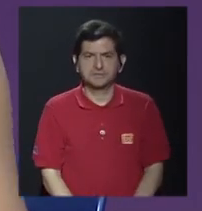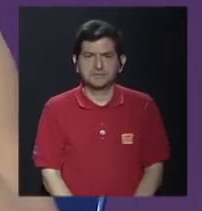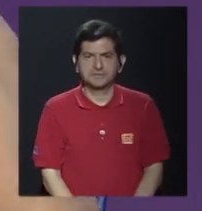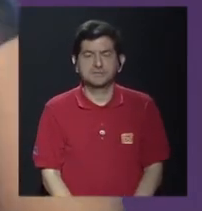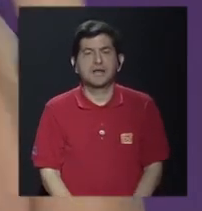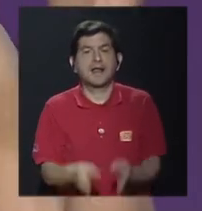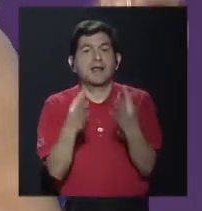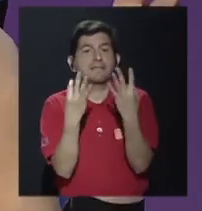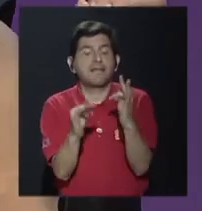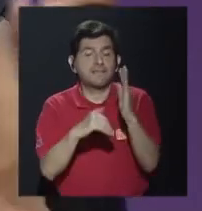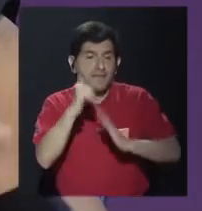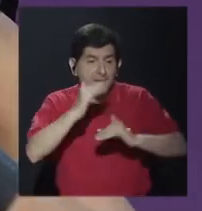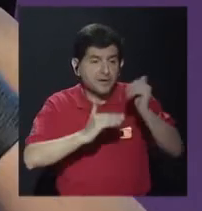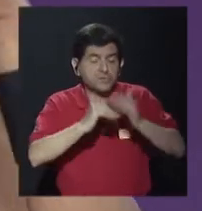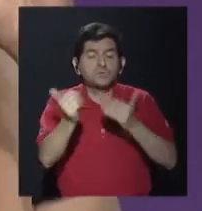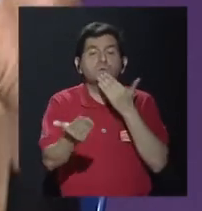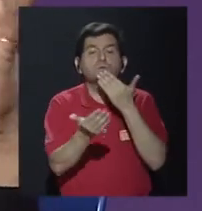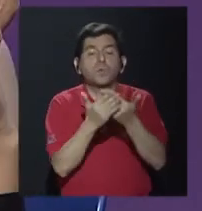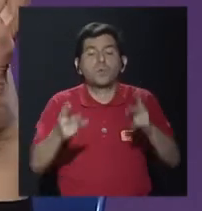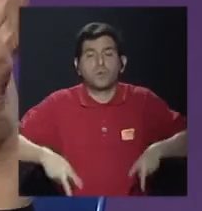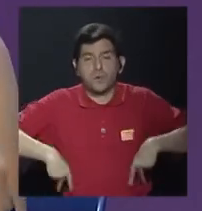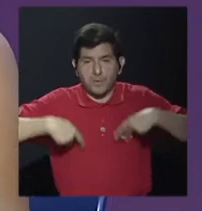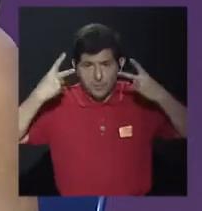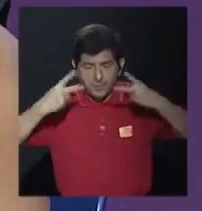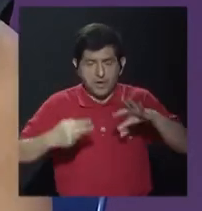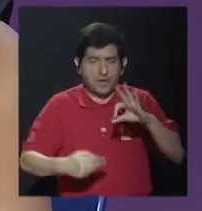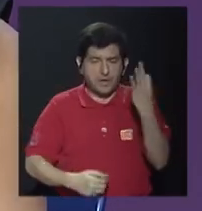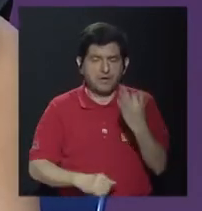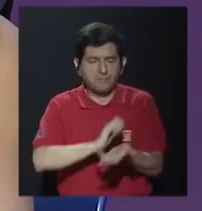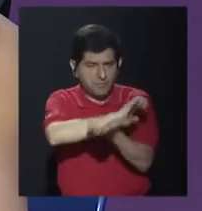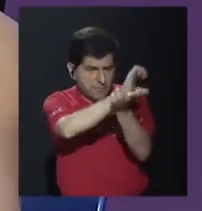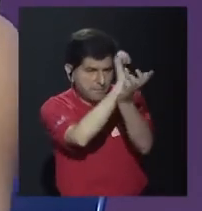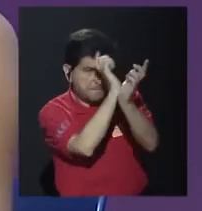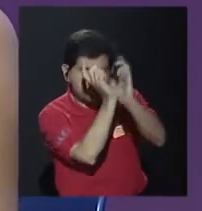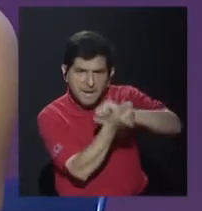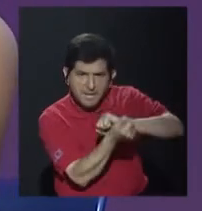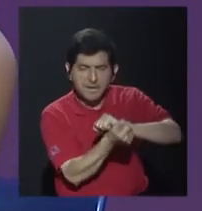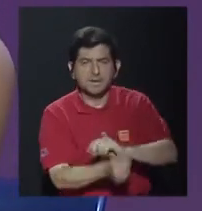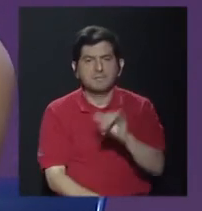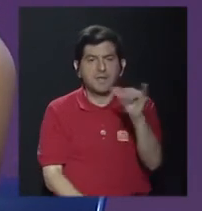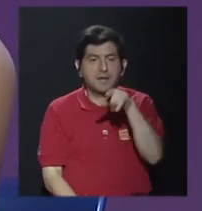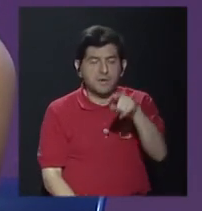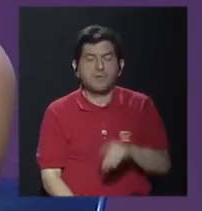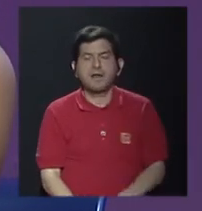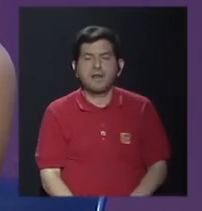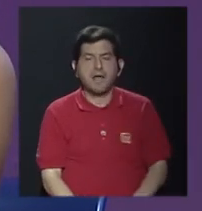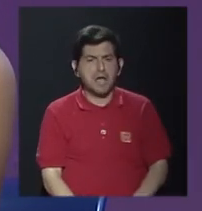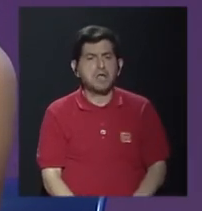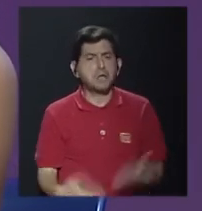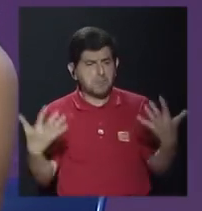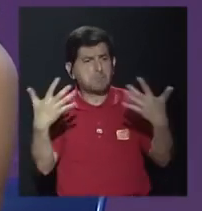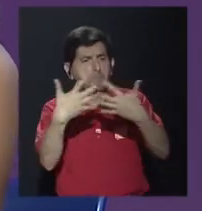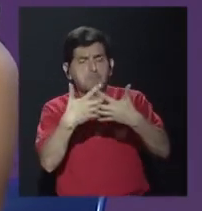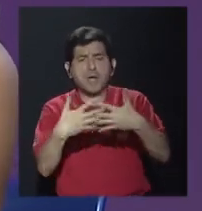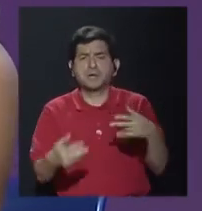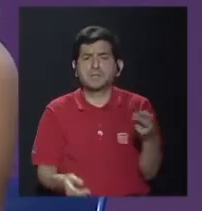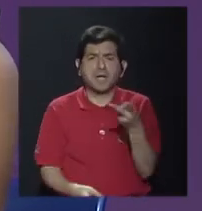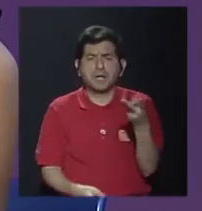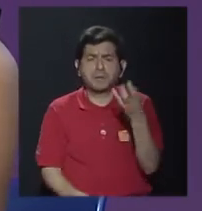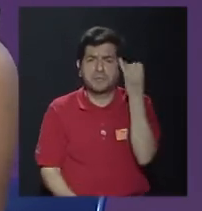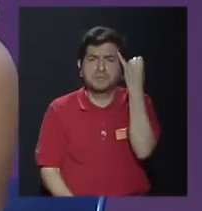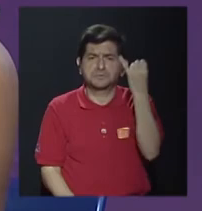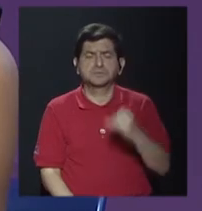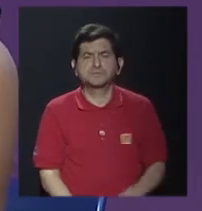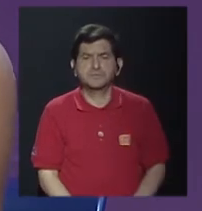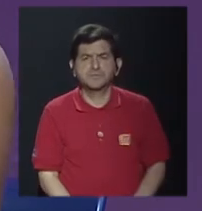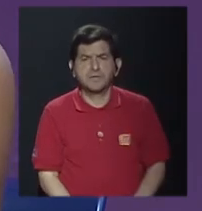Para construir buenos vivires, ¿verdad? Como formas de transformar. Y ahí también hay coincidencias, ¿verdad? Por ejemplo, desde